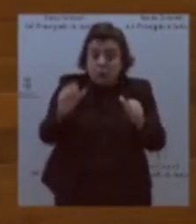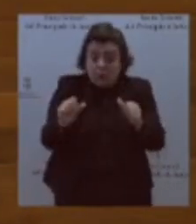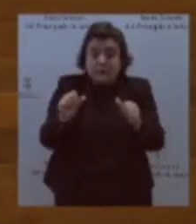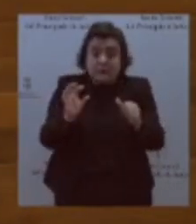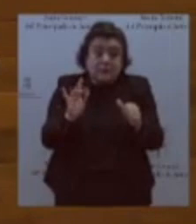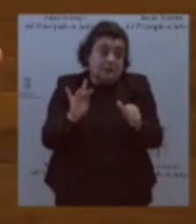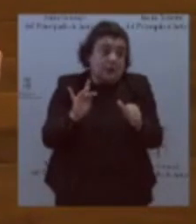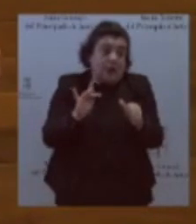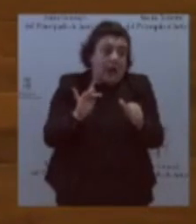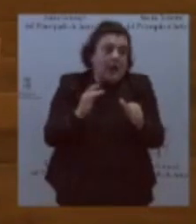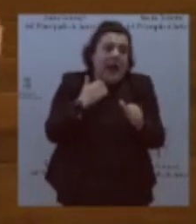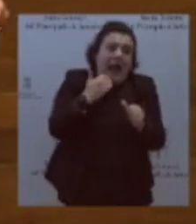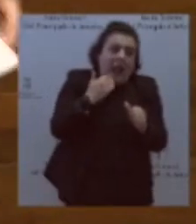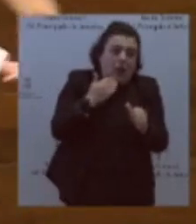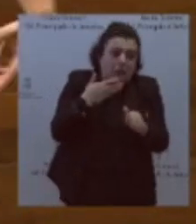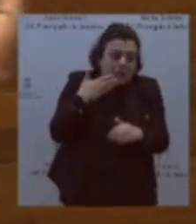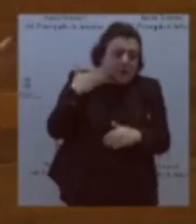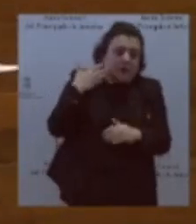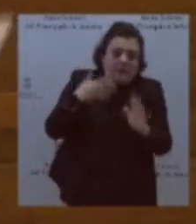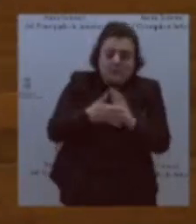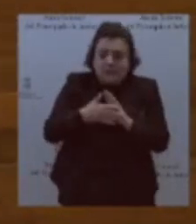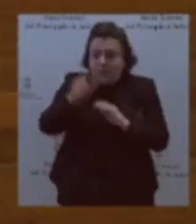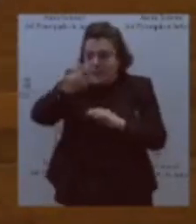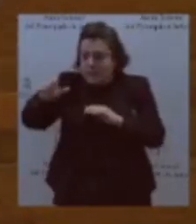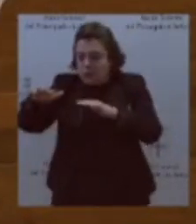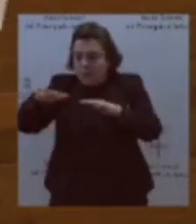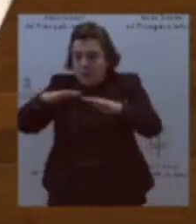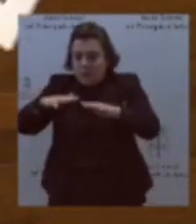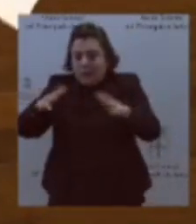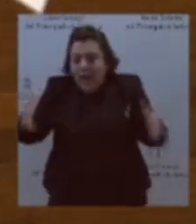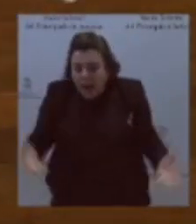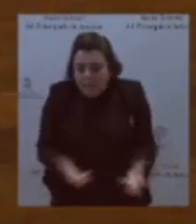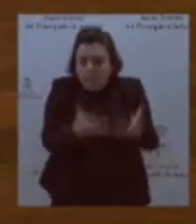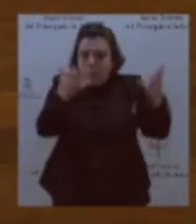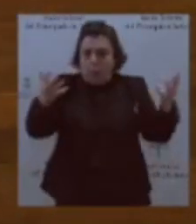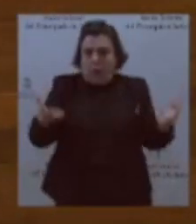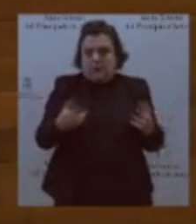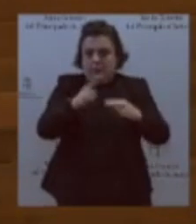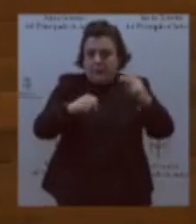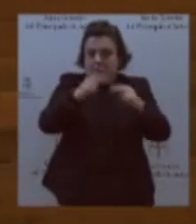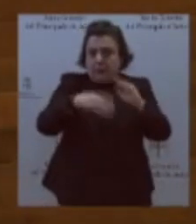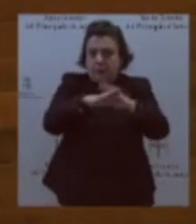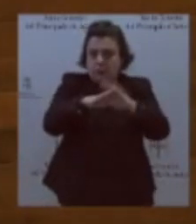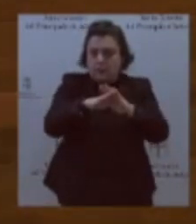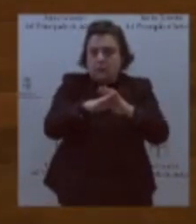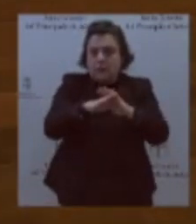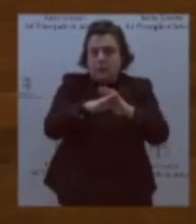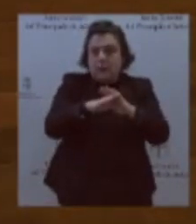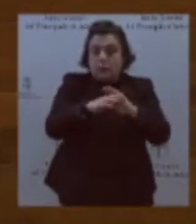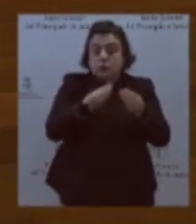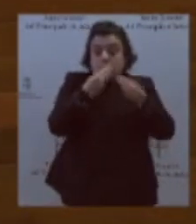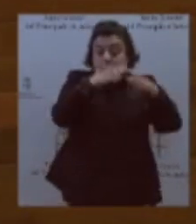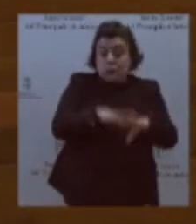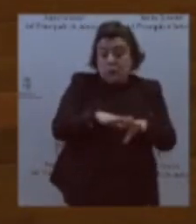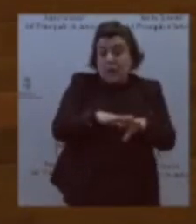movilización ciudadana empujando para la realización de la obra. En todo este proceso, en paralelo, ¿no? Esta es la otra historia, la historia de la sociedad civil. 2012, vecinos de Langreo muestran